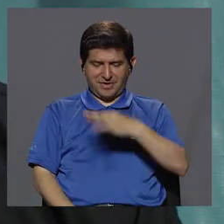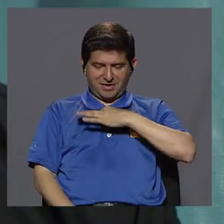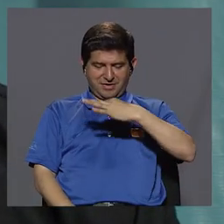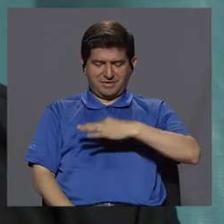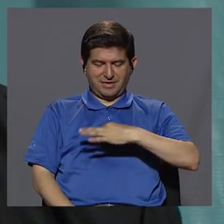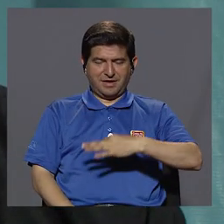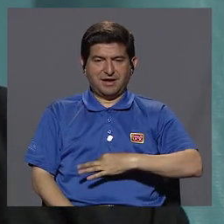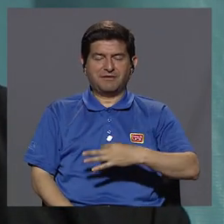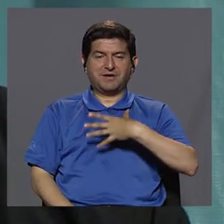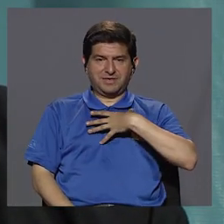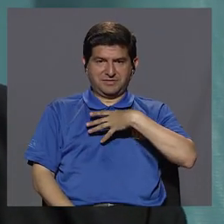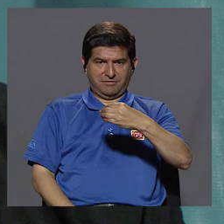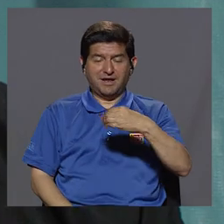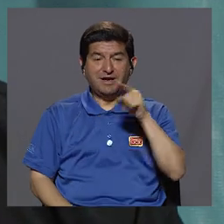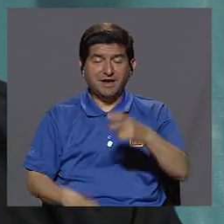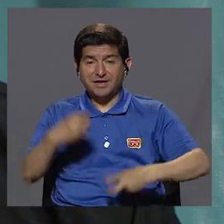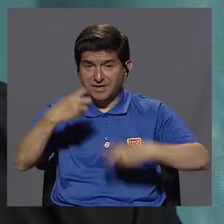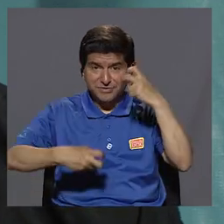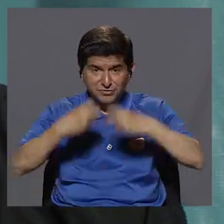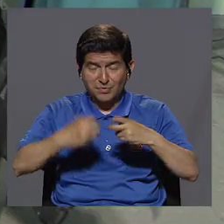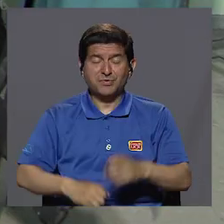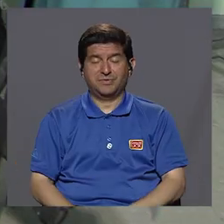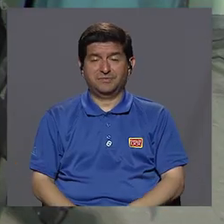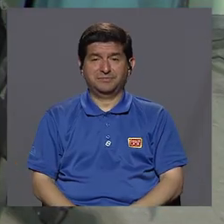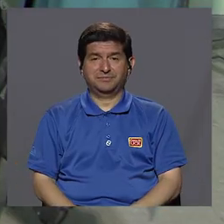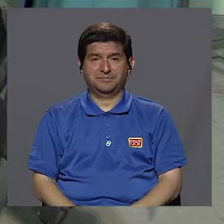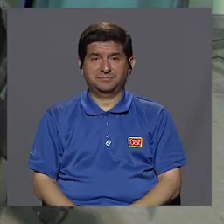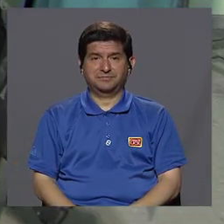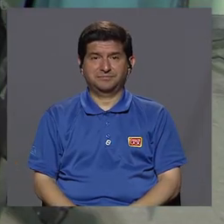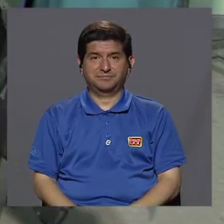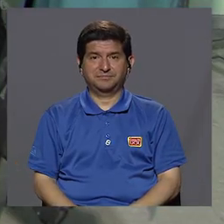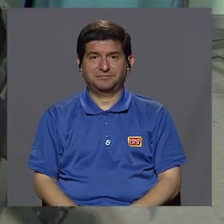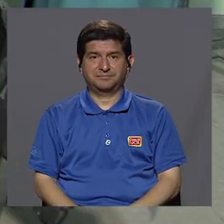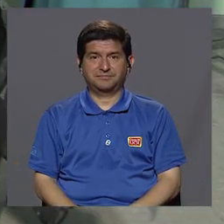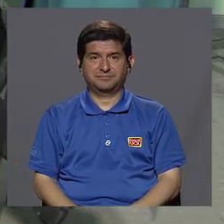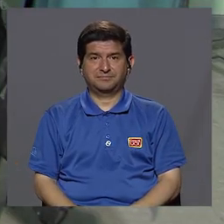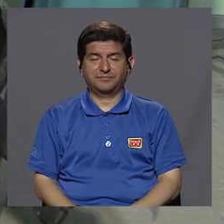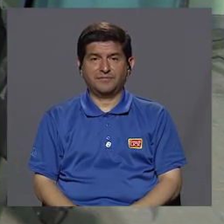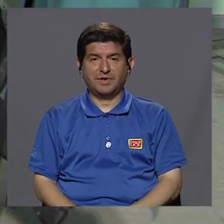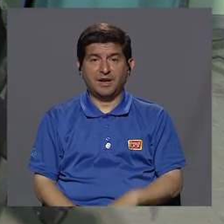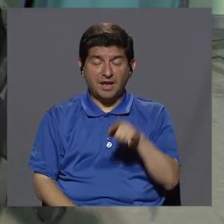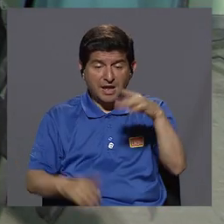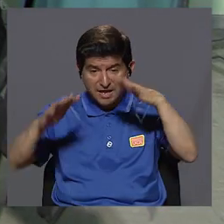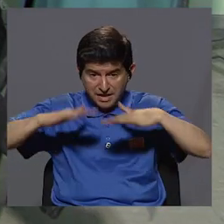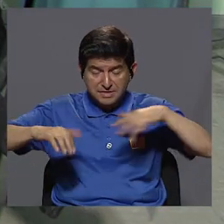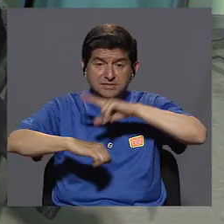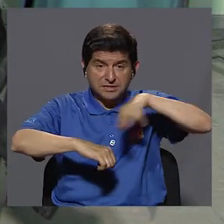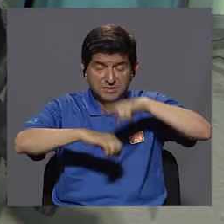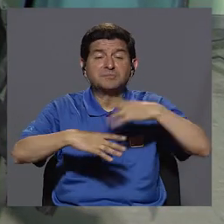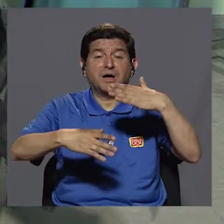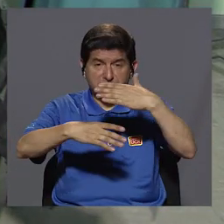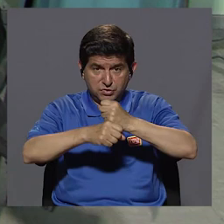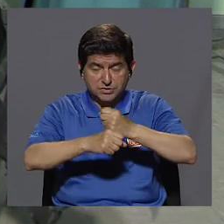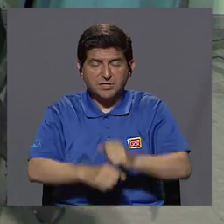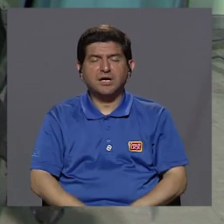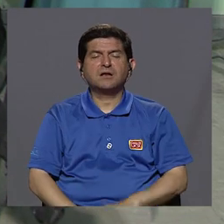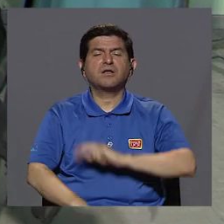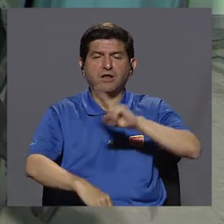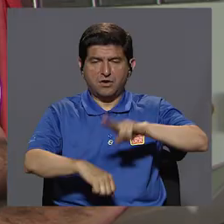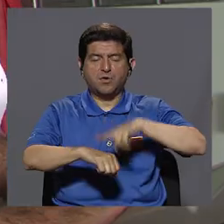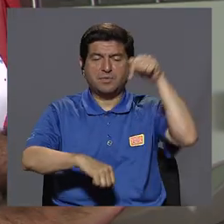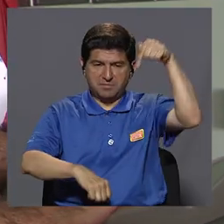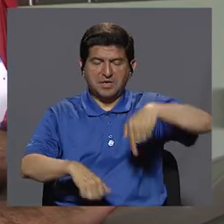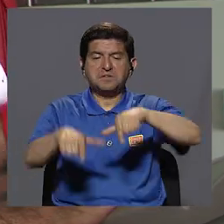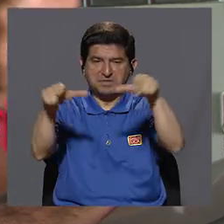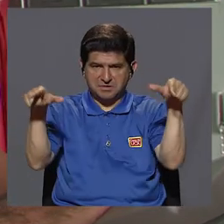y eventualmente puede ser contraproducente para la prueba lo hacen en este espacio normalmente generalmente lo